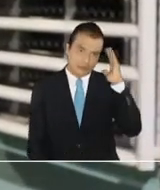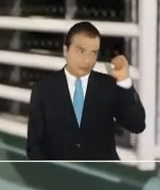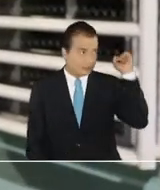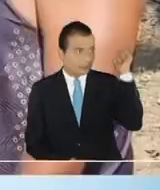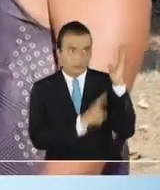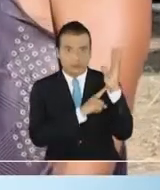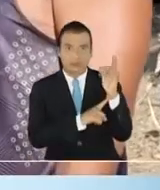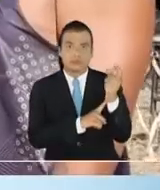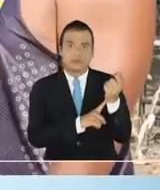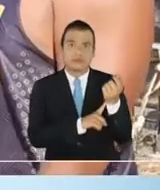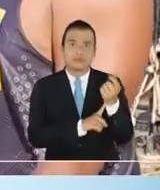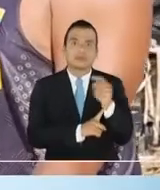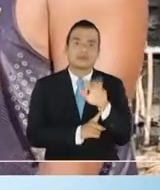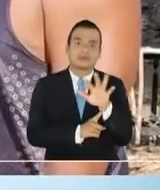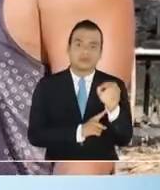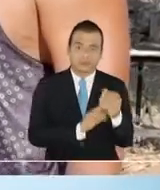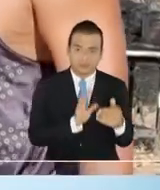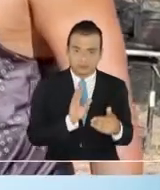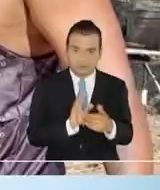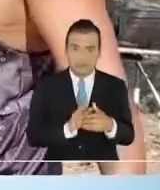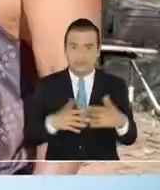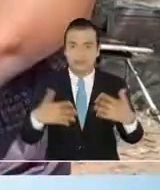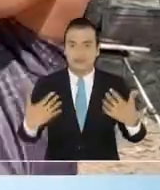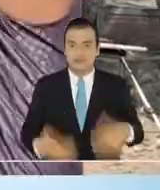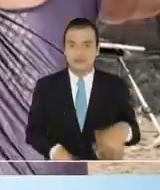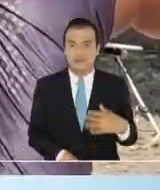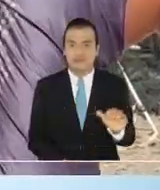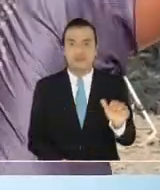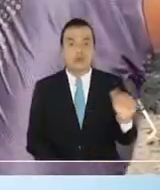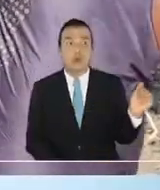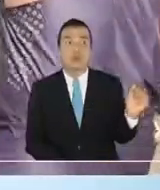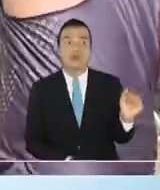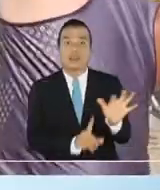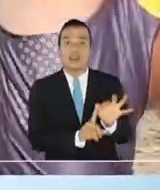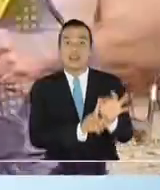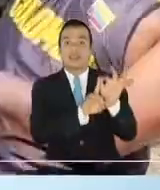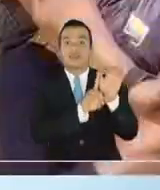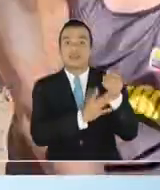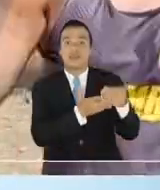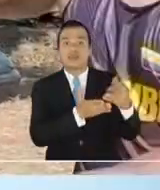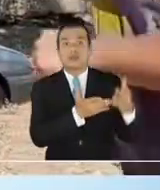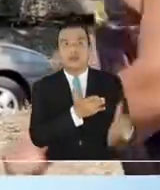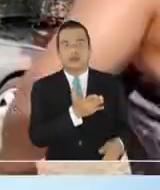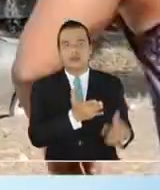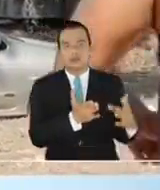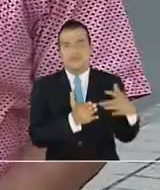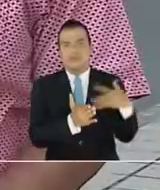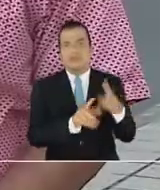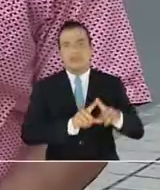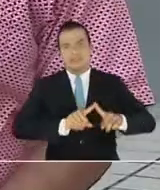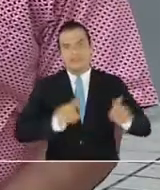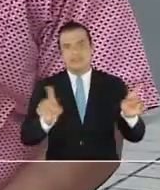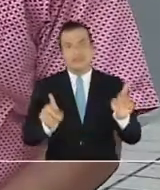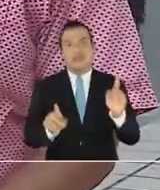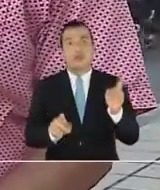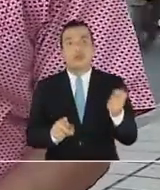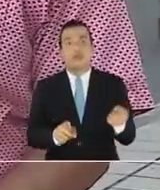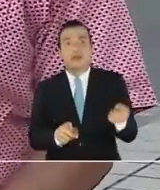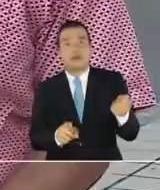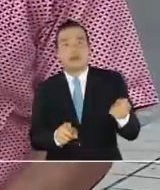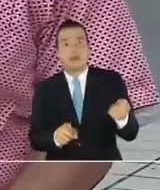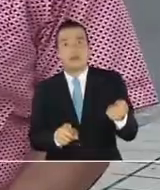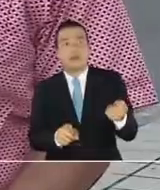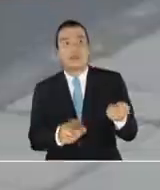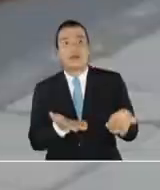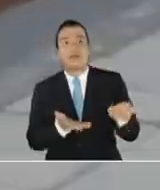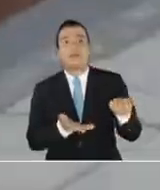40 millones de pesos se siente la diferencia y no por el valor pero si si es por por el material y la forma que lo hacen el Valle del cauca también